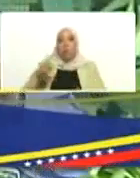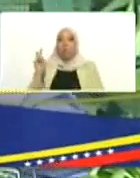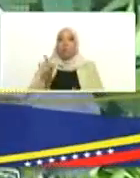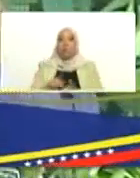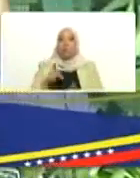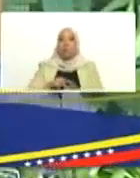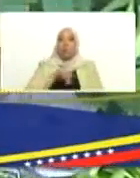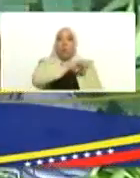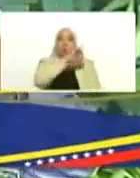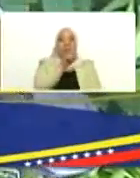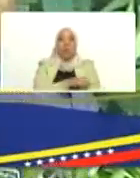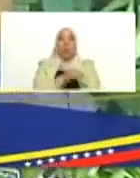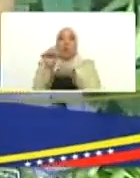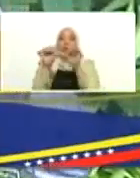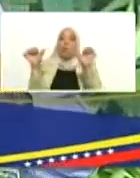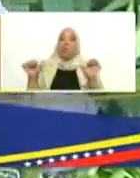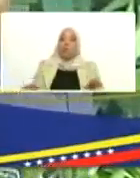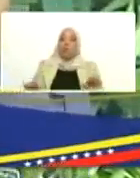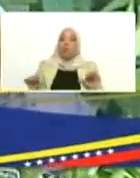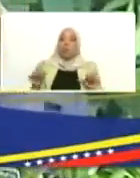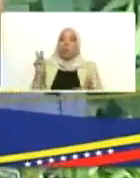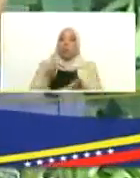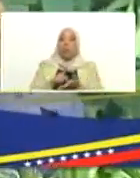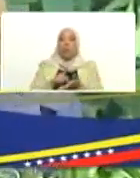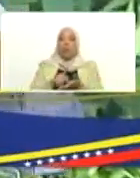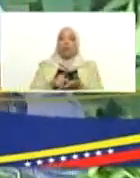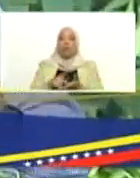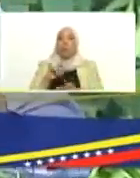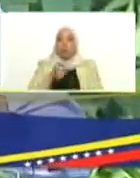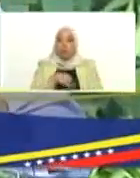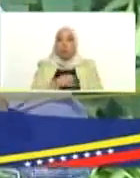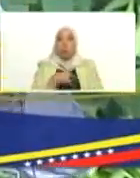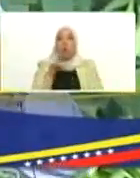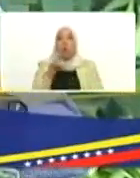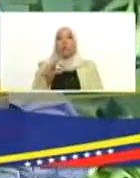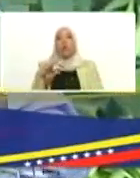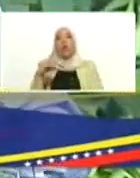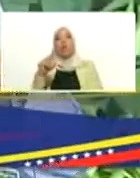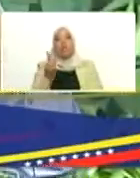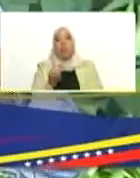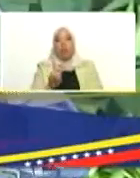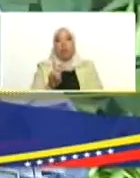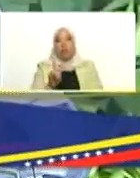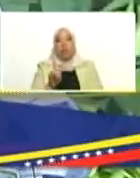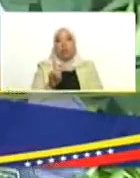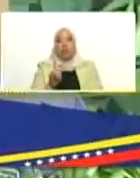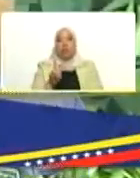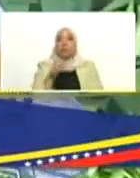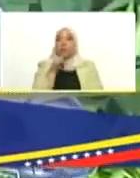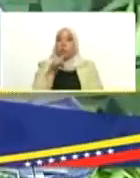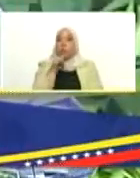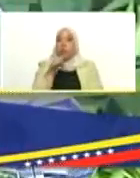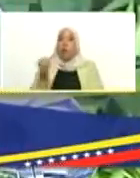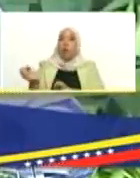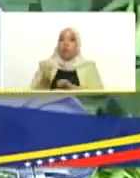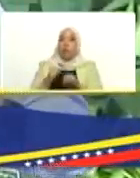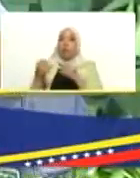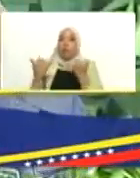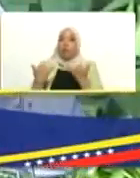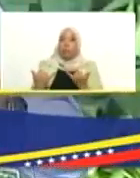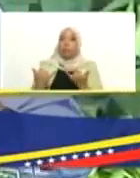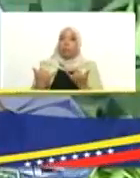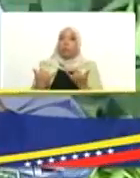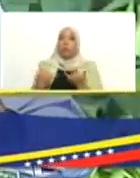la fuerza estructural que hemos entrado en la ciudad universitaria de la UCB y que los estudiantes, las estudiantes,